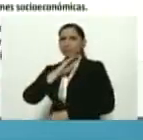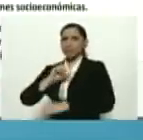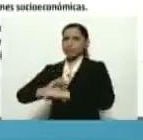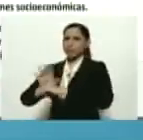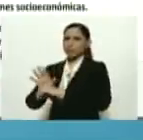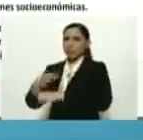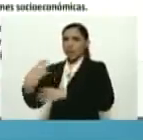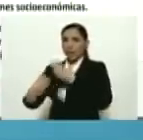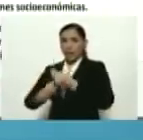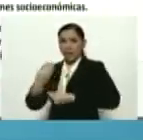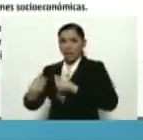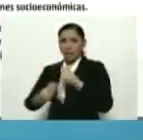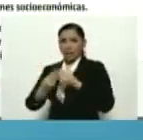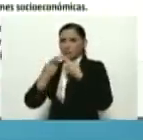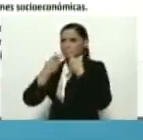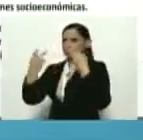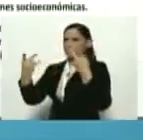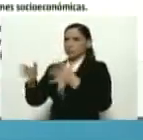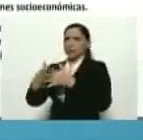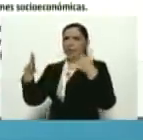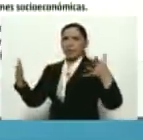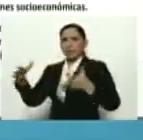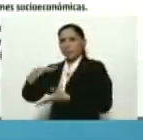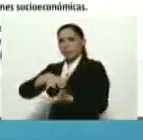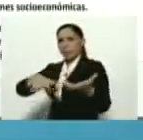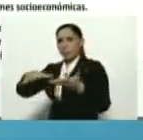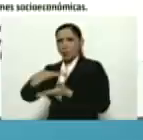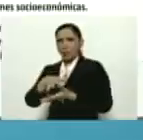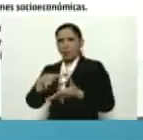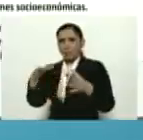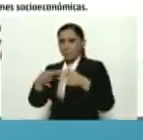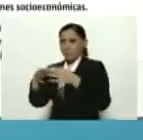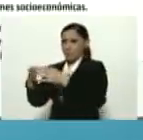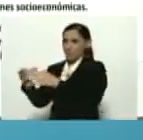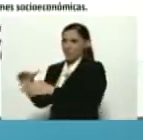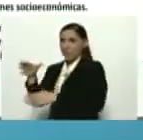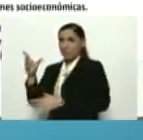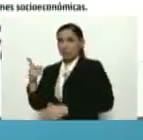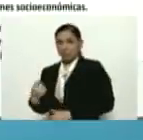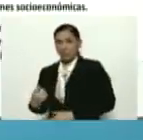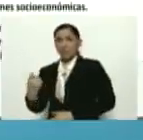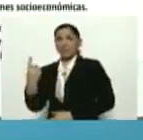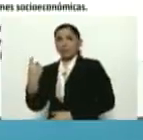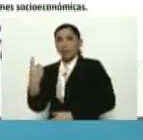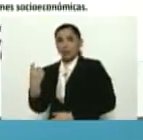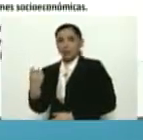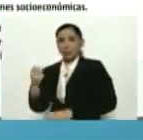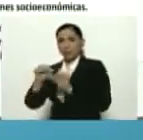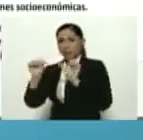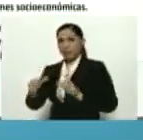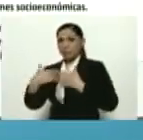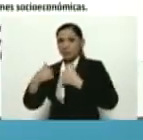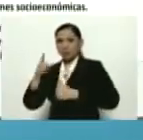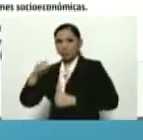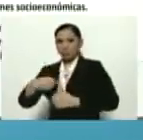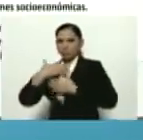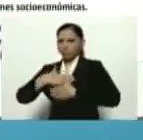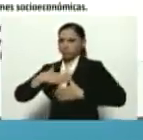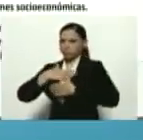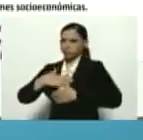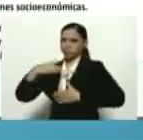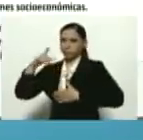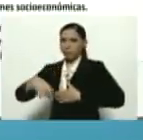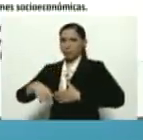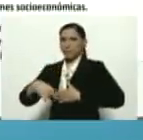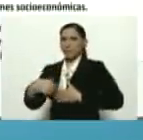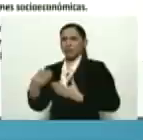evidenciado estas grandes brechas estructurales de la región, las carencias del sistema de salud, del régimen de bienestar, así como